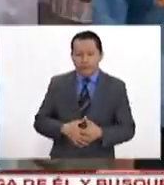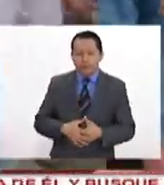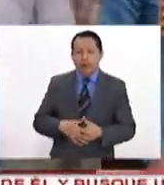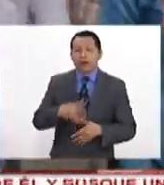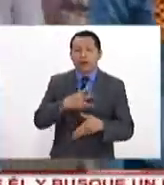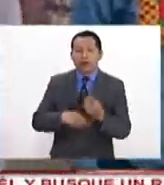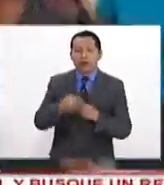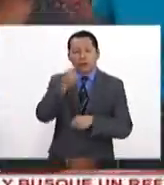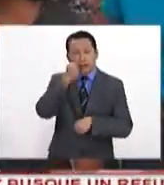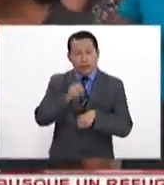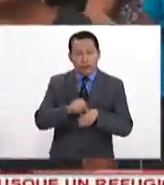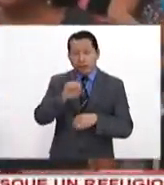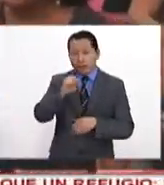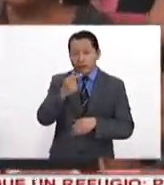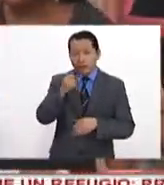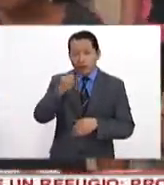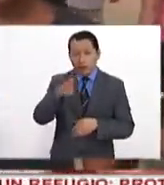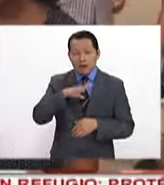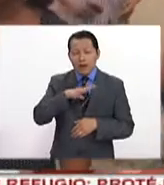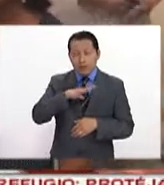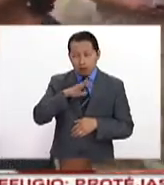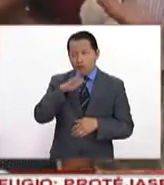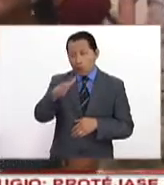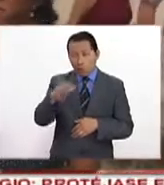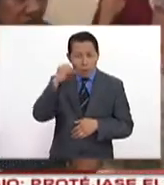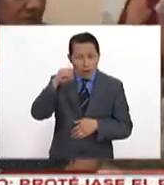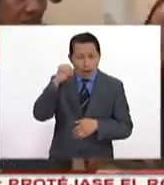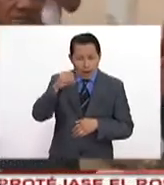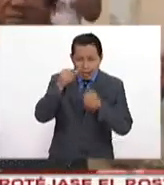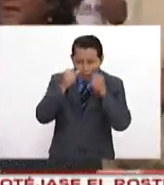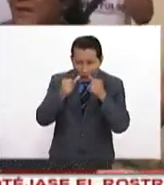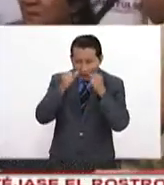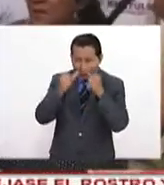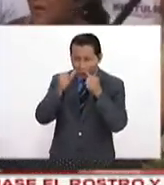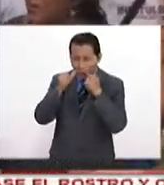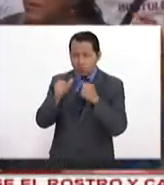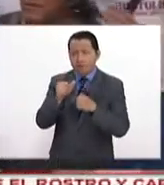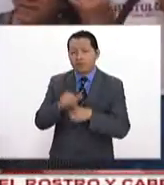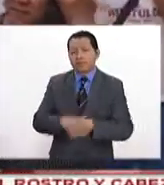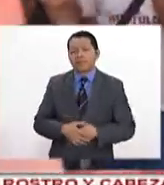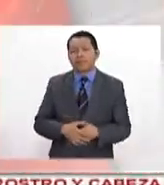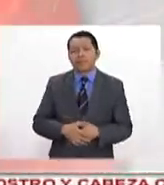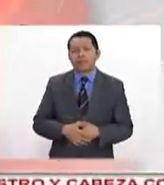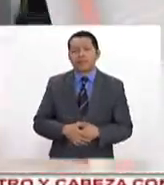Por su parte, el secretario de Gobernación regresó a Oaxaca para atender a la población damnificada.